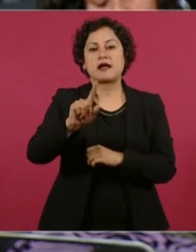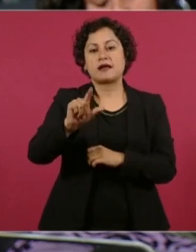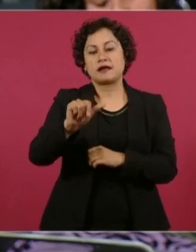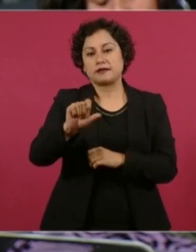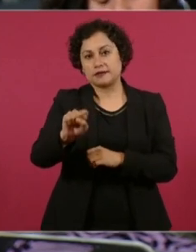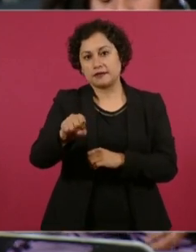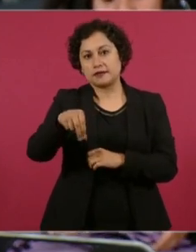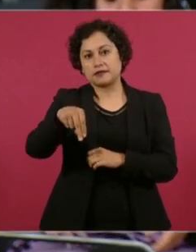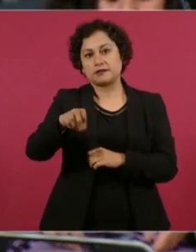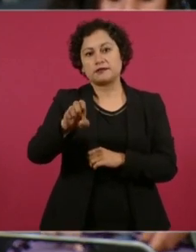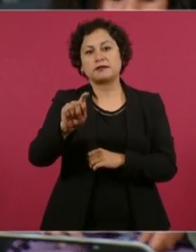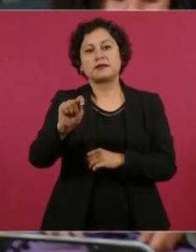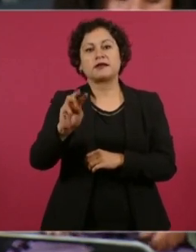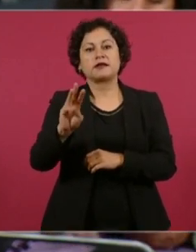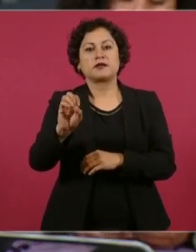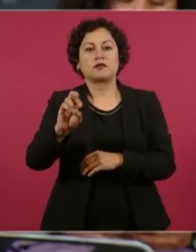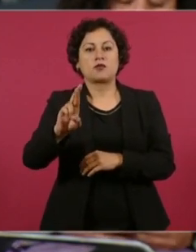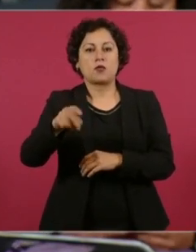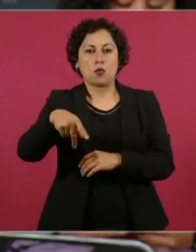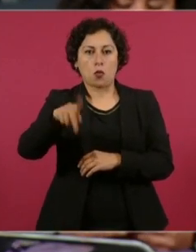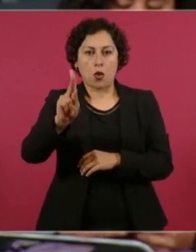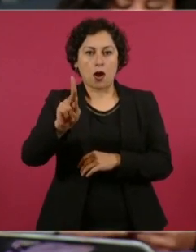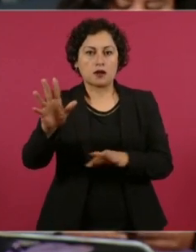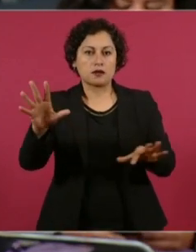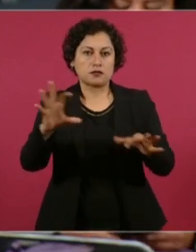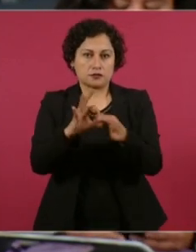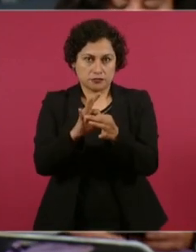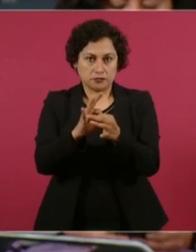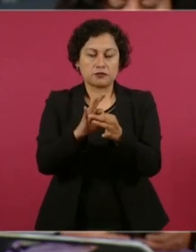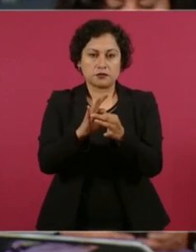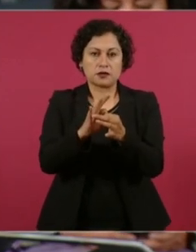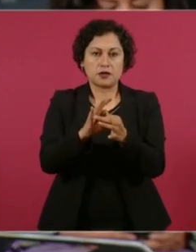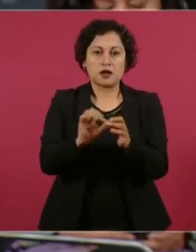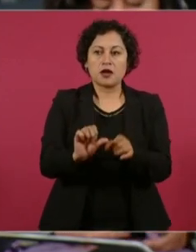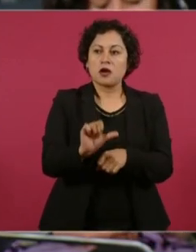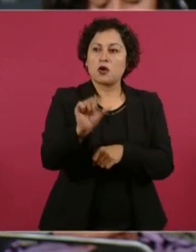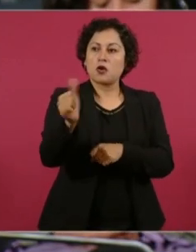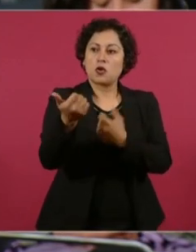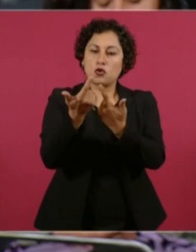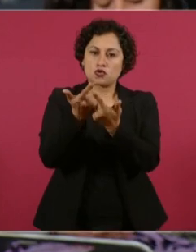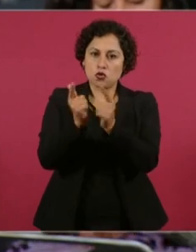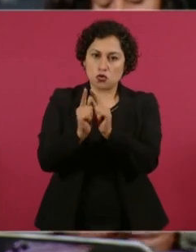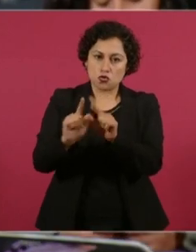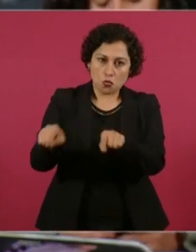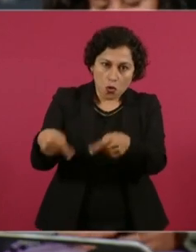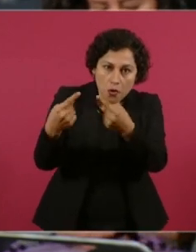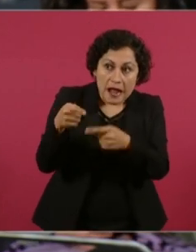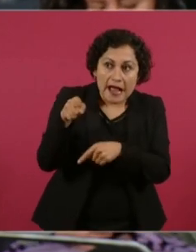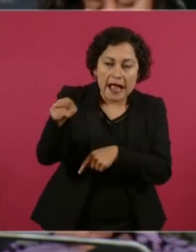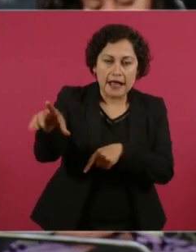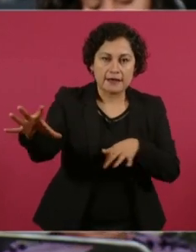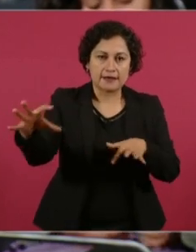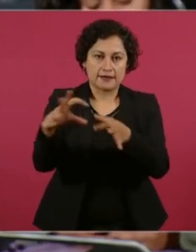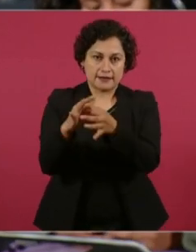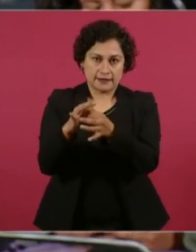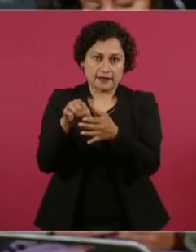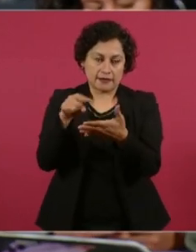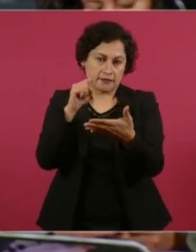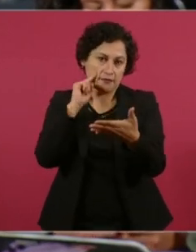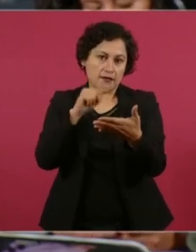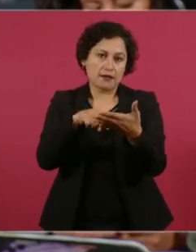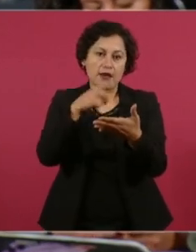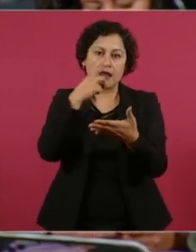ligada precisamente a las redes de la candidata del bloque opositor, en donde bueno señalaban que han destinado millones de